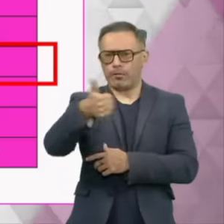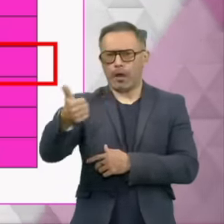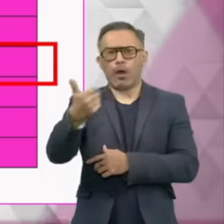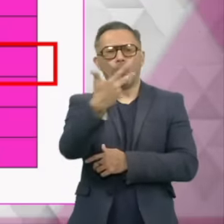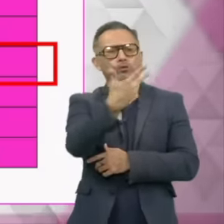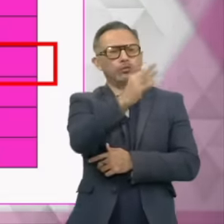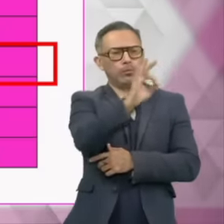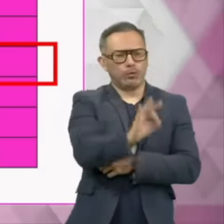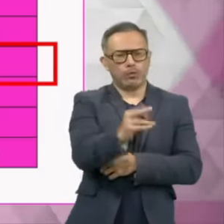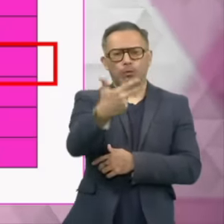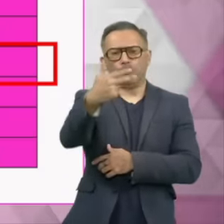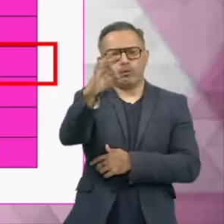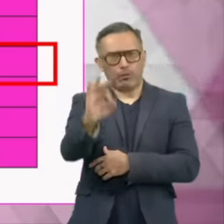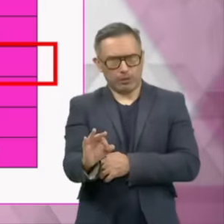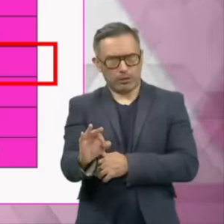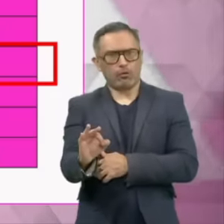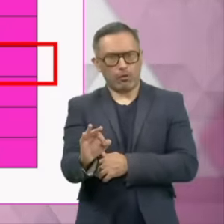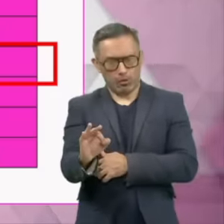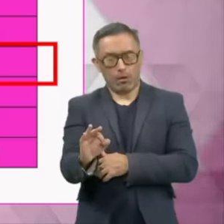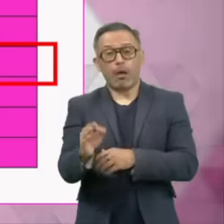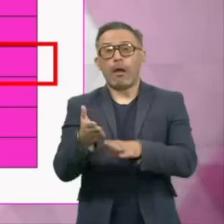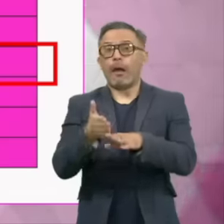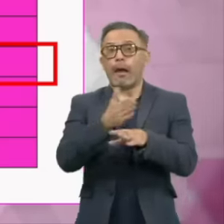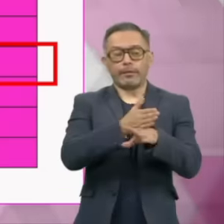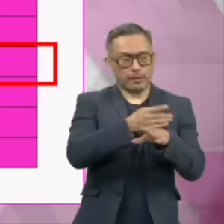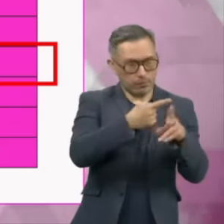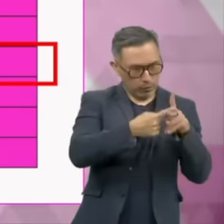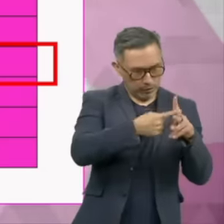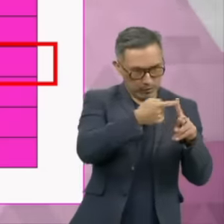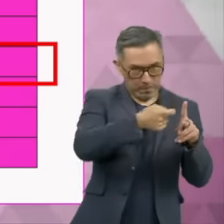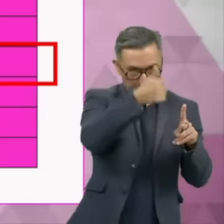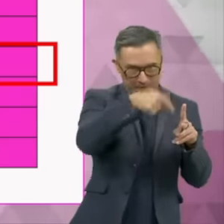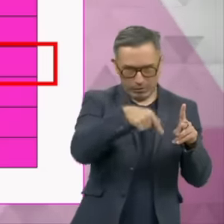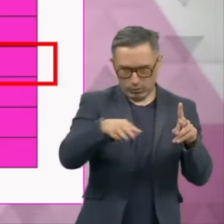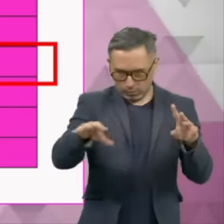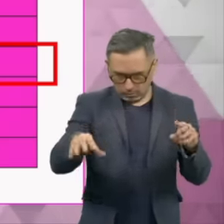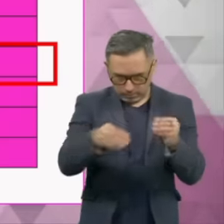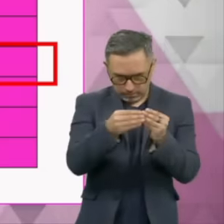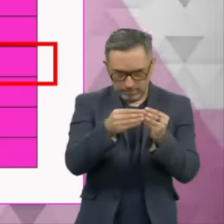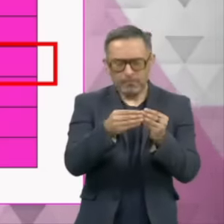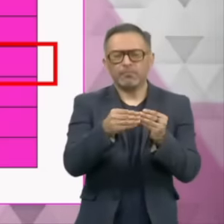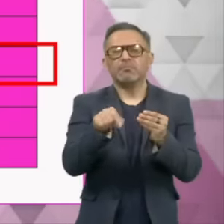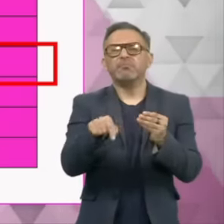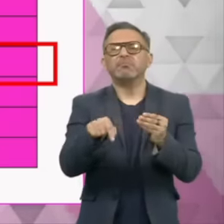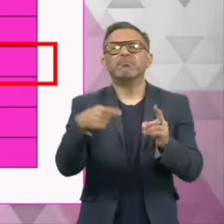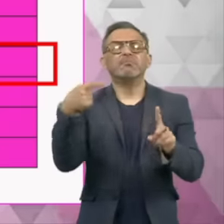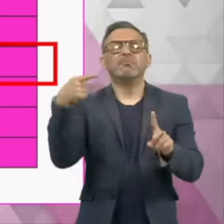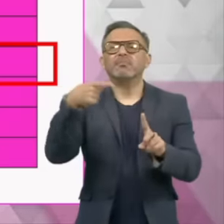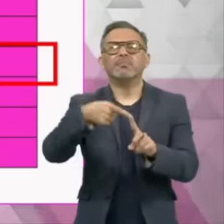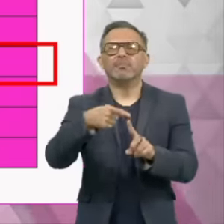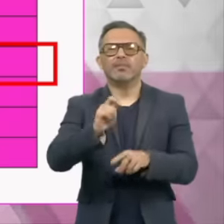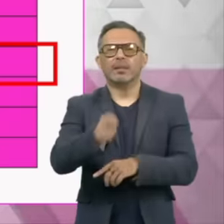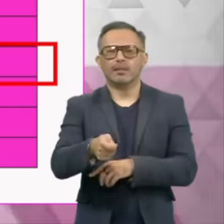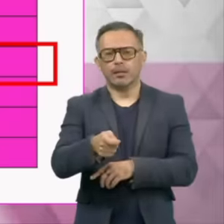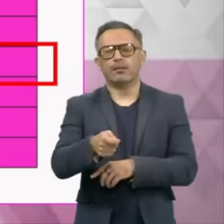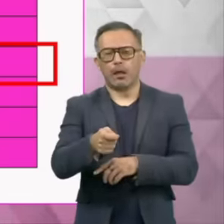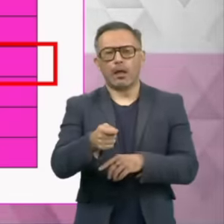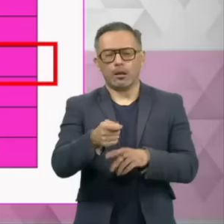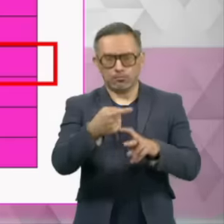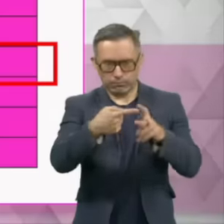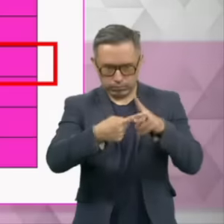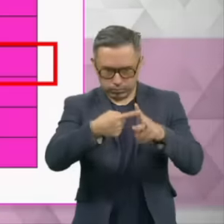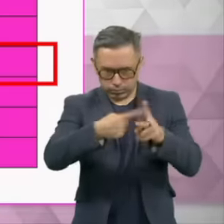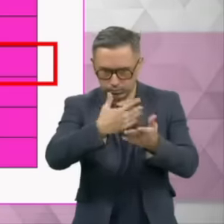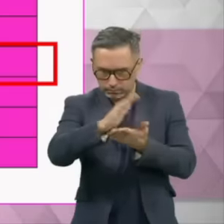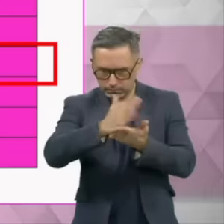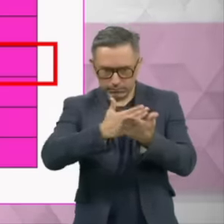después sumarlo a su porcentaje original, lo que se logra es una distribución